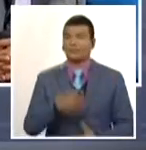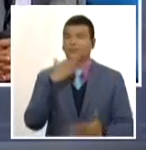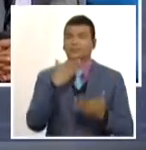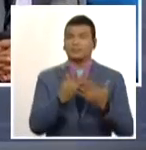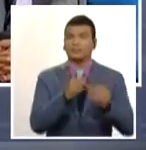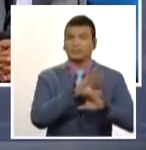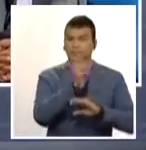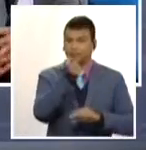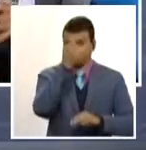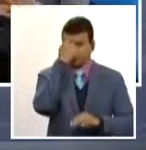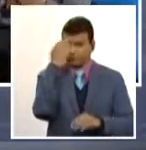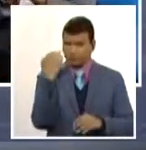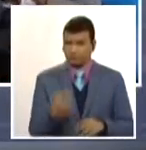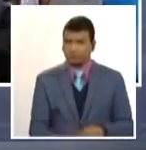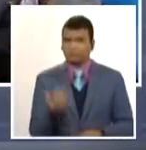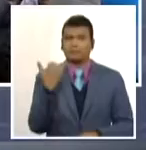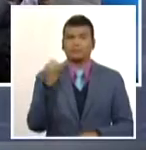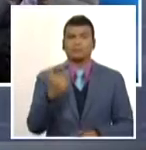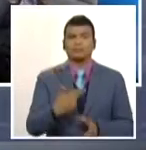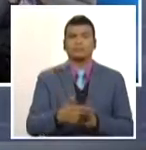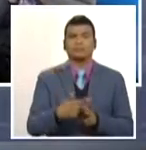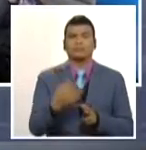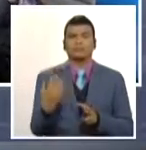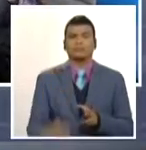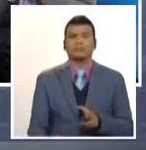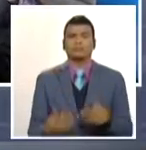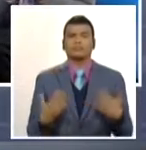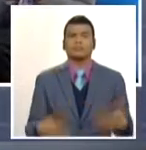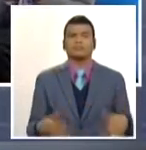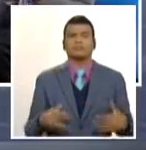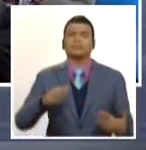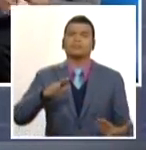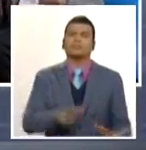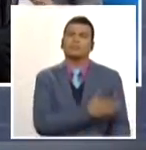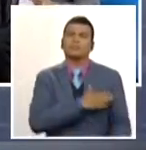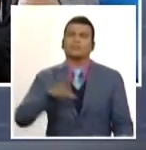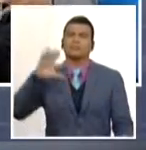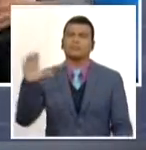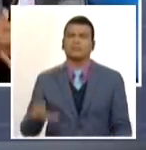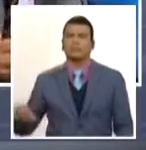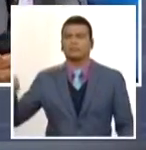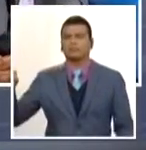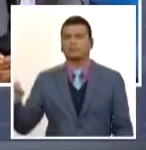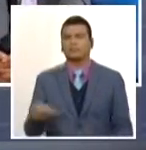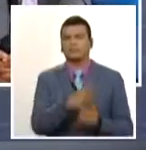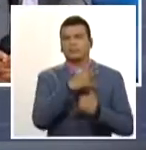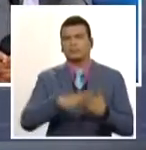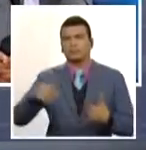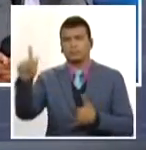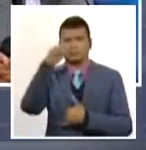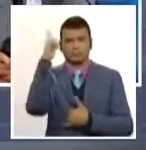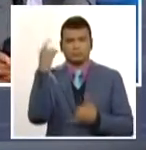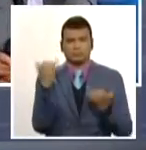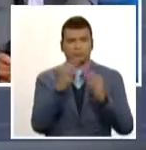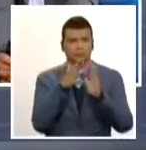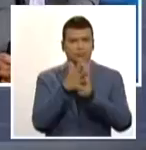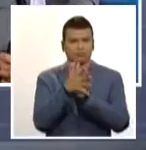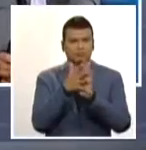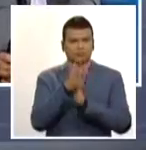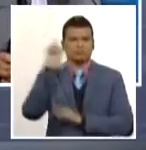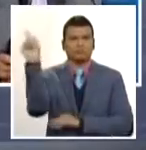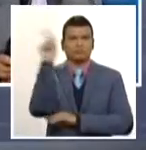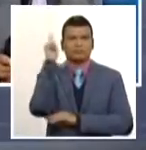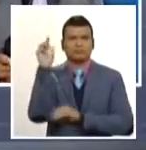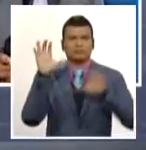les recuerdo que ya estamos próximos a celebrar el Petronio Álvarez, y hoy también vamos a hablar un poco sobre ese gran